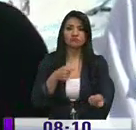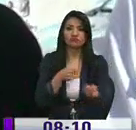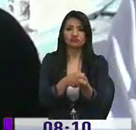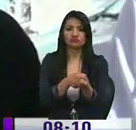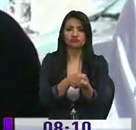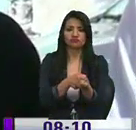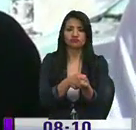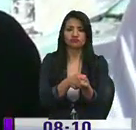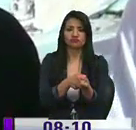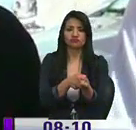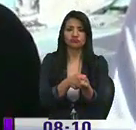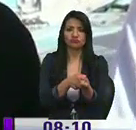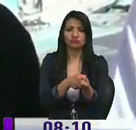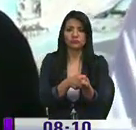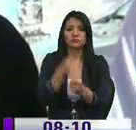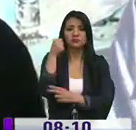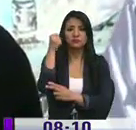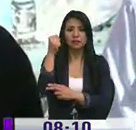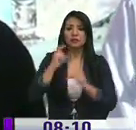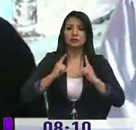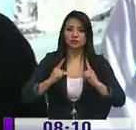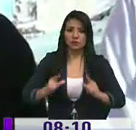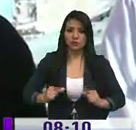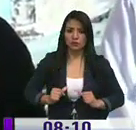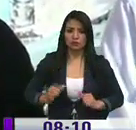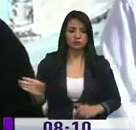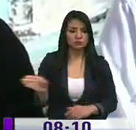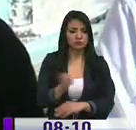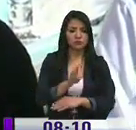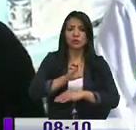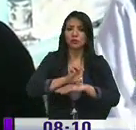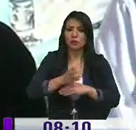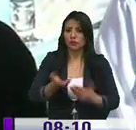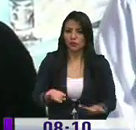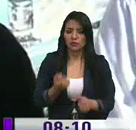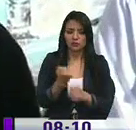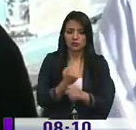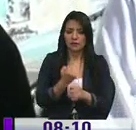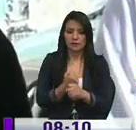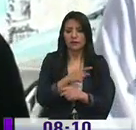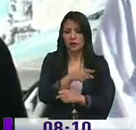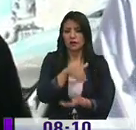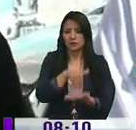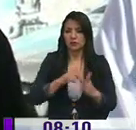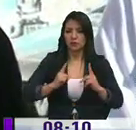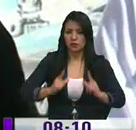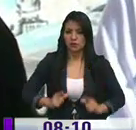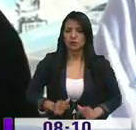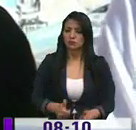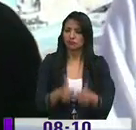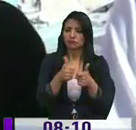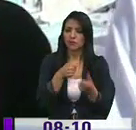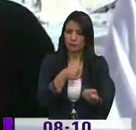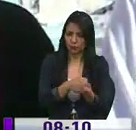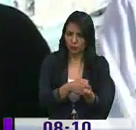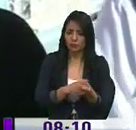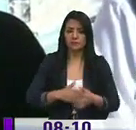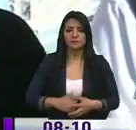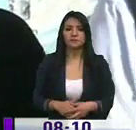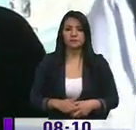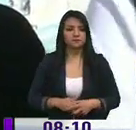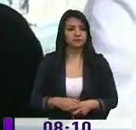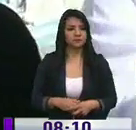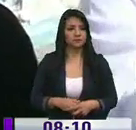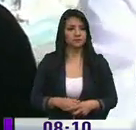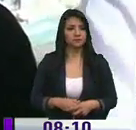que se refiere a derecho a la salud, a todo el Ecuador, a toda la gente que trabaja en el sector público, pues nuestro apoyo. Así es,